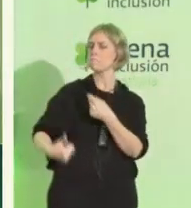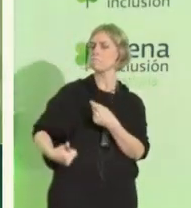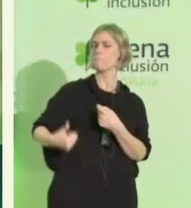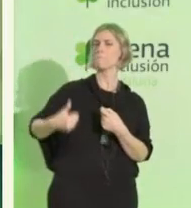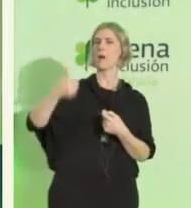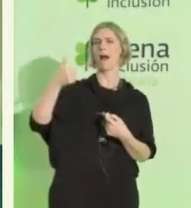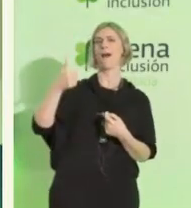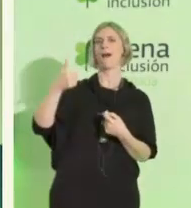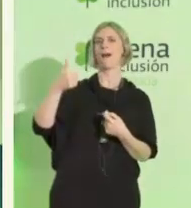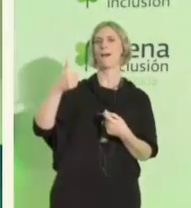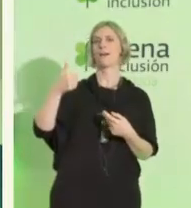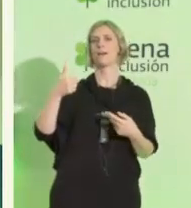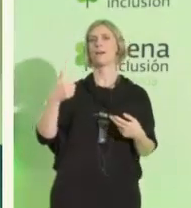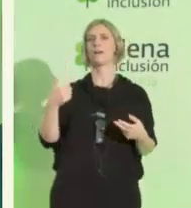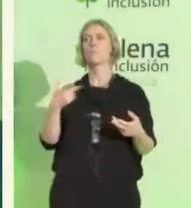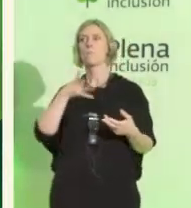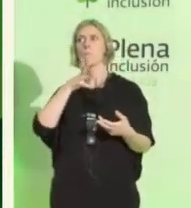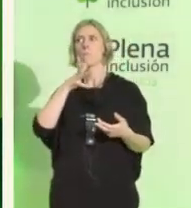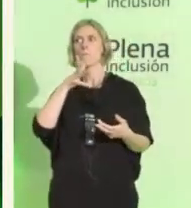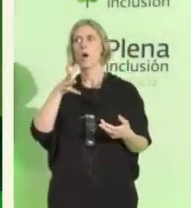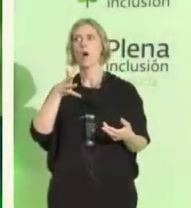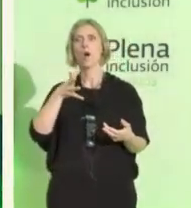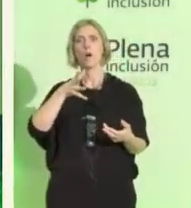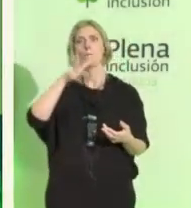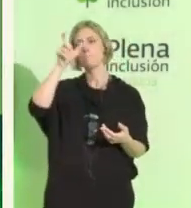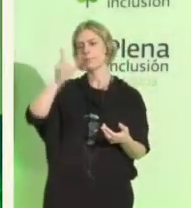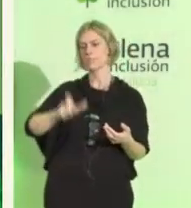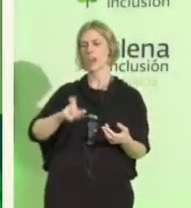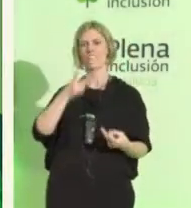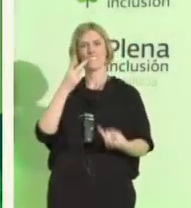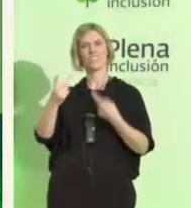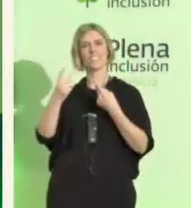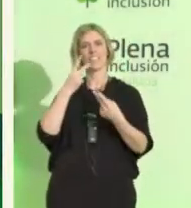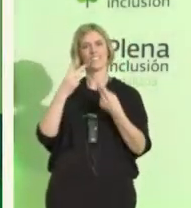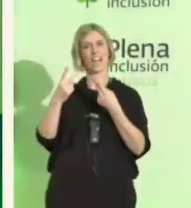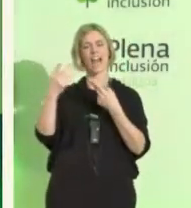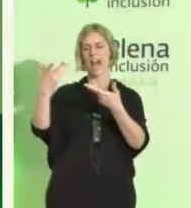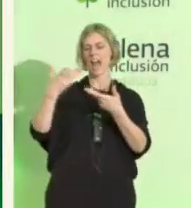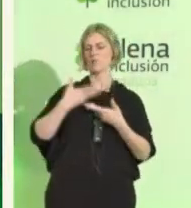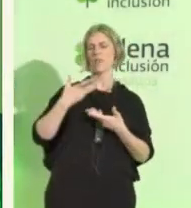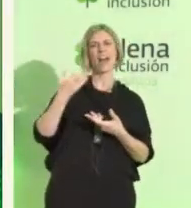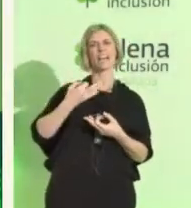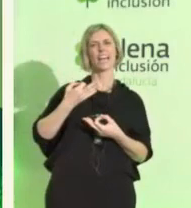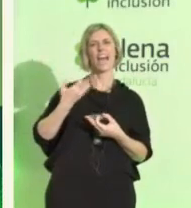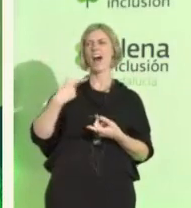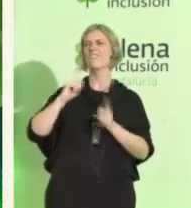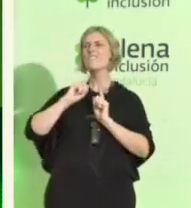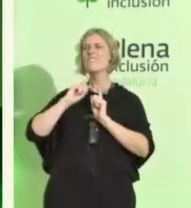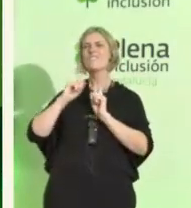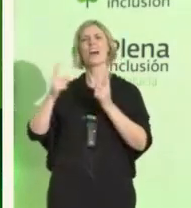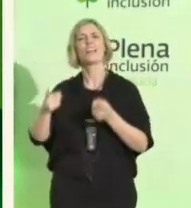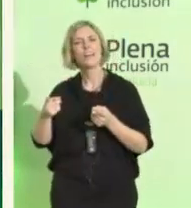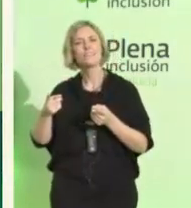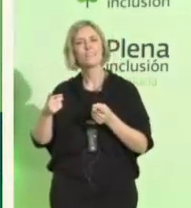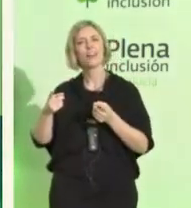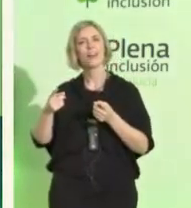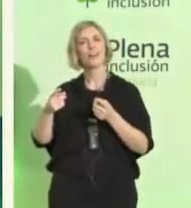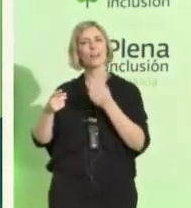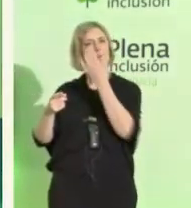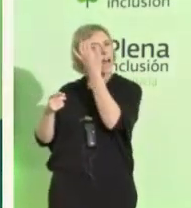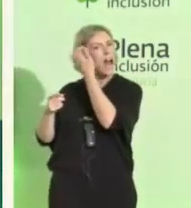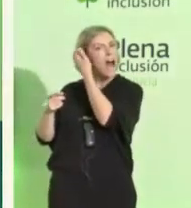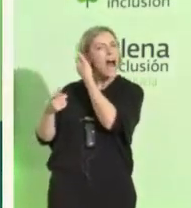a las personas nos ayuda a hacer valientes nos ayuda a comprender la cosa